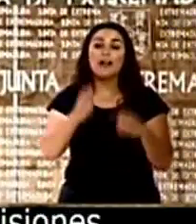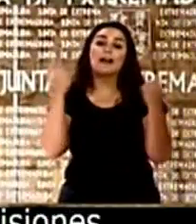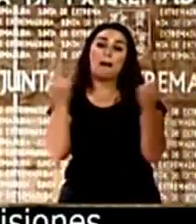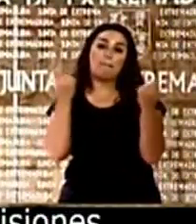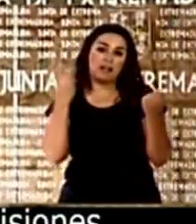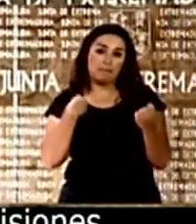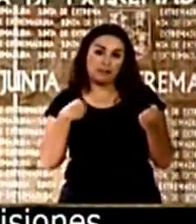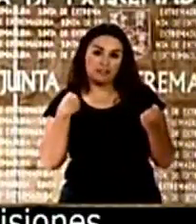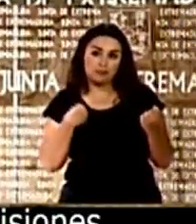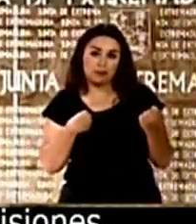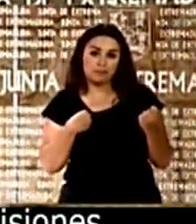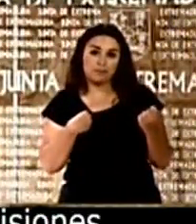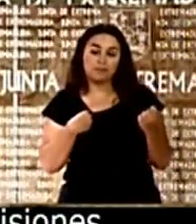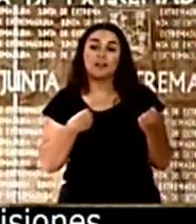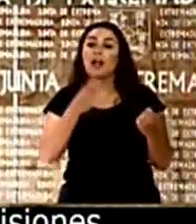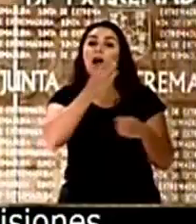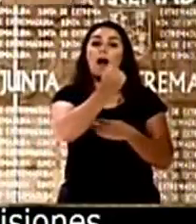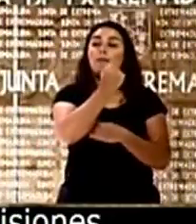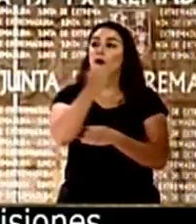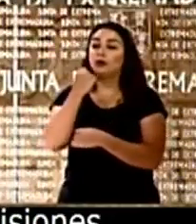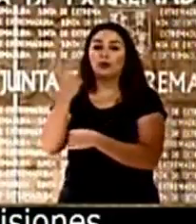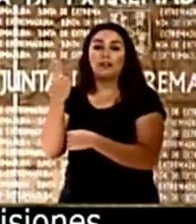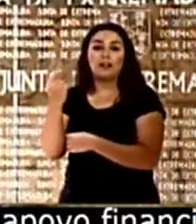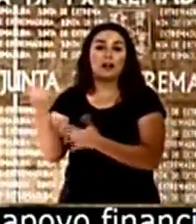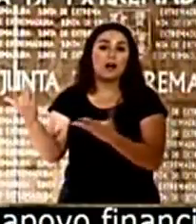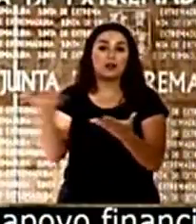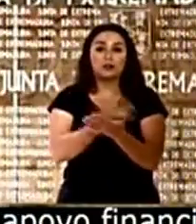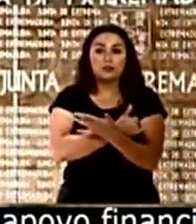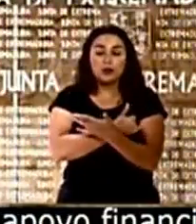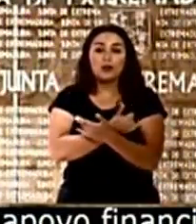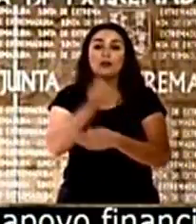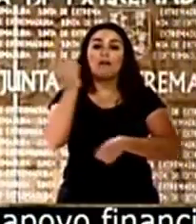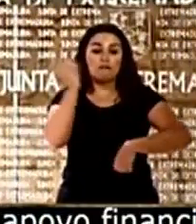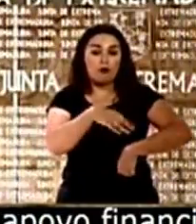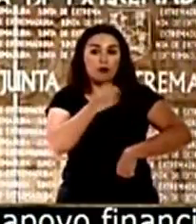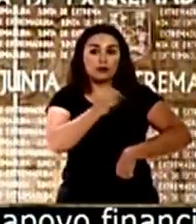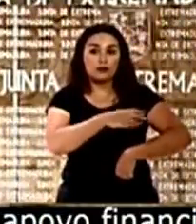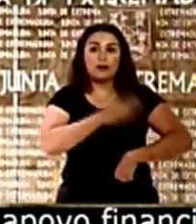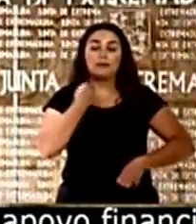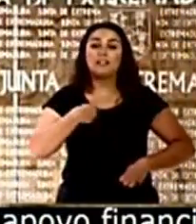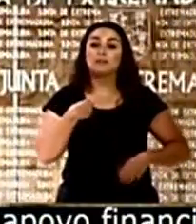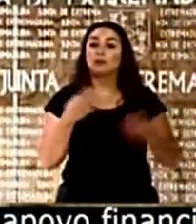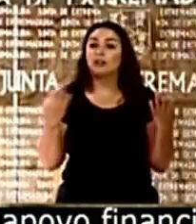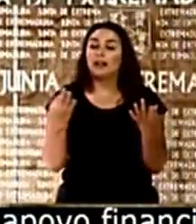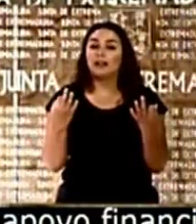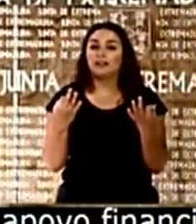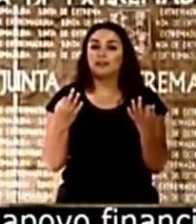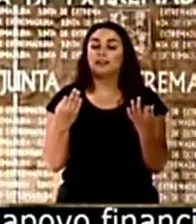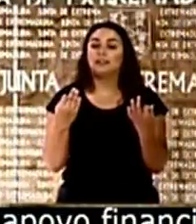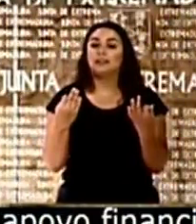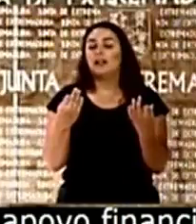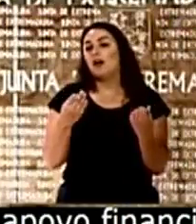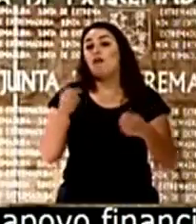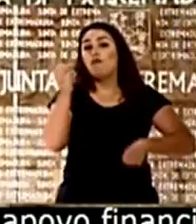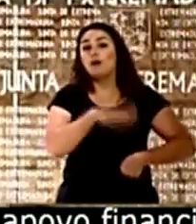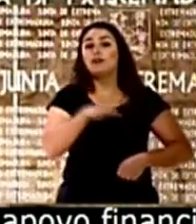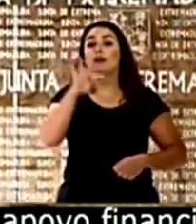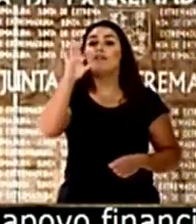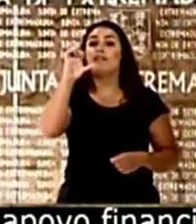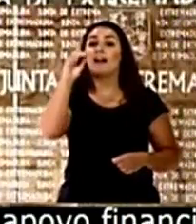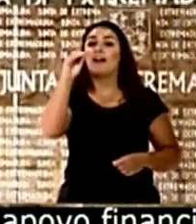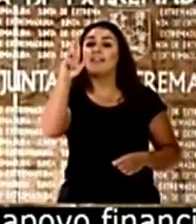campaña que cuenta con el apoyo financiero que tiene de fondos esta campaña. La fuente de financiación son los fondos FEDER